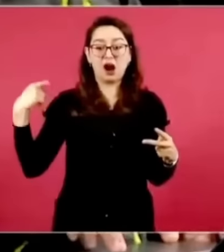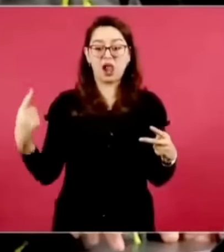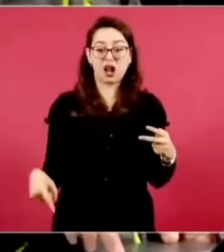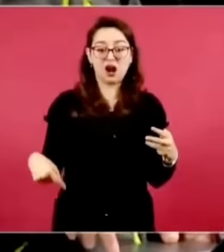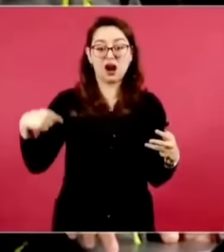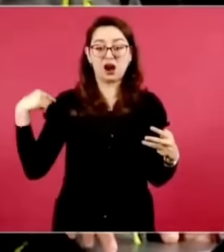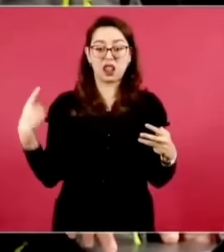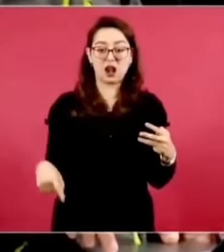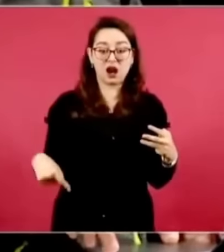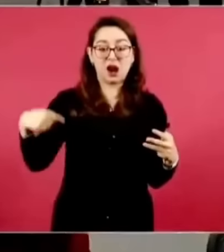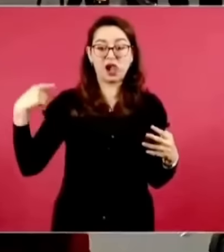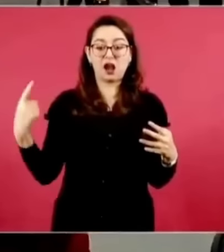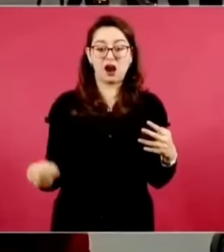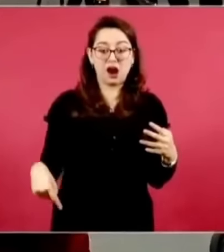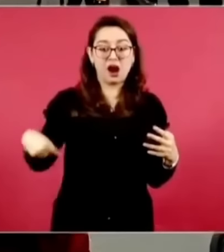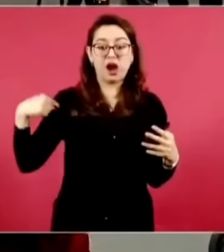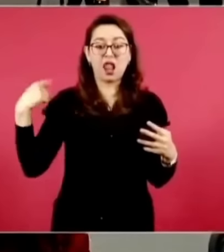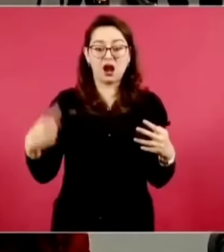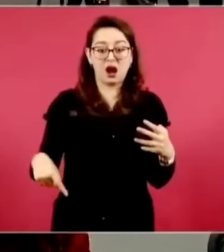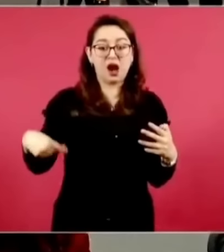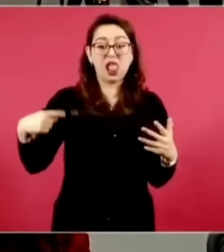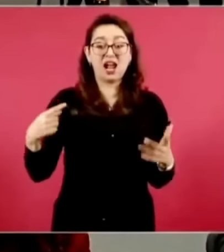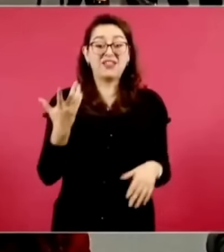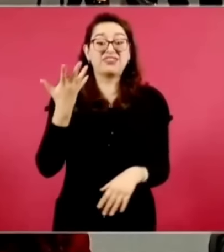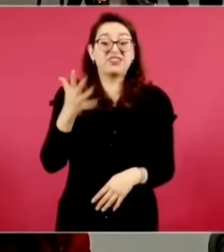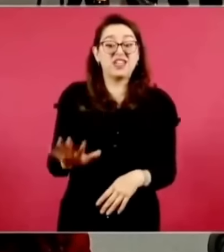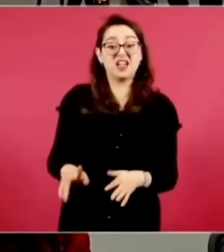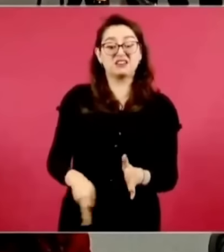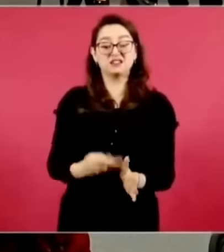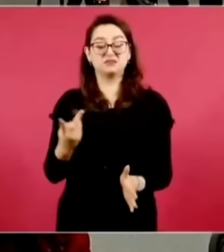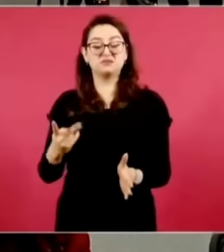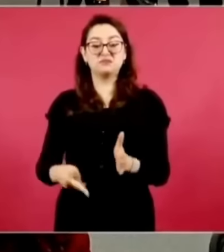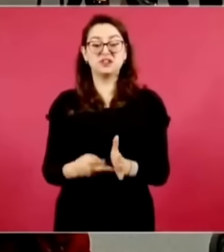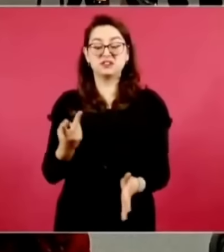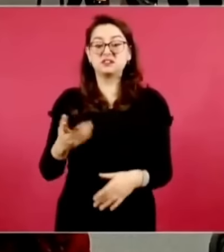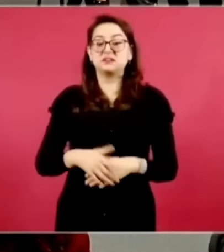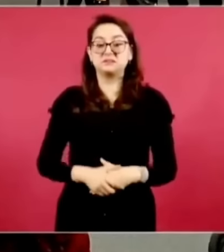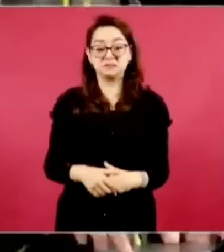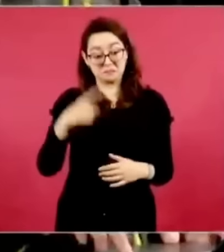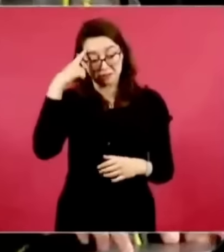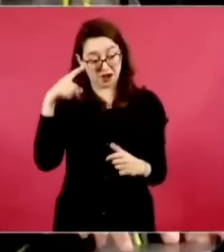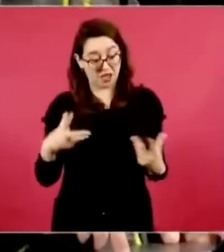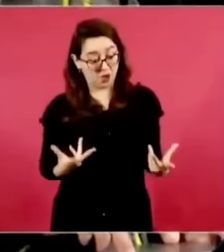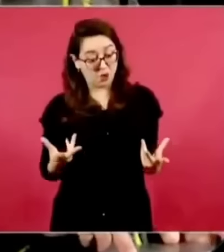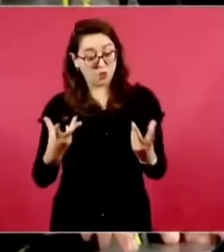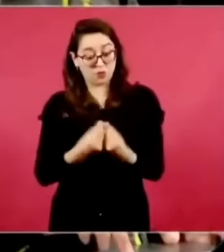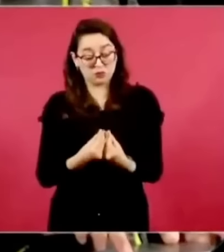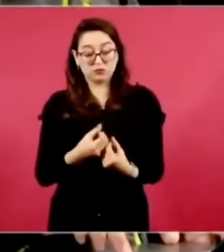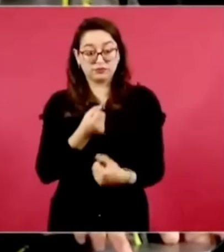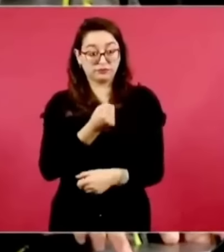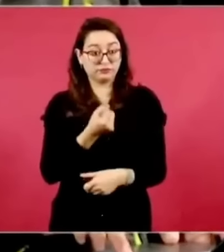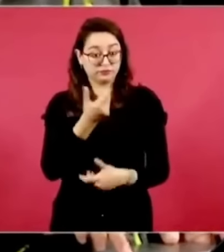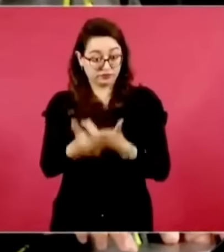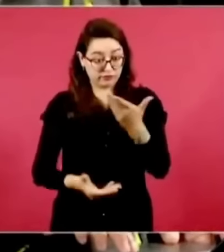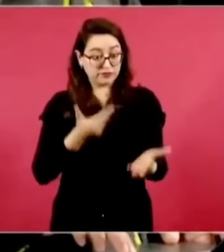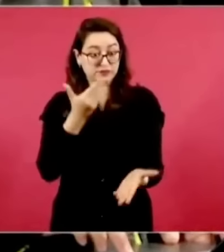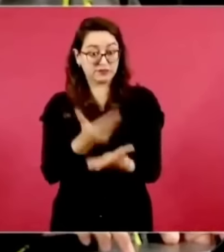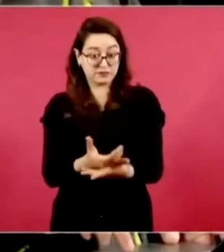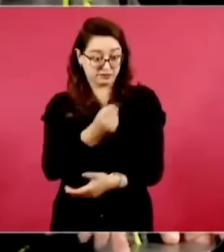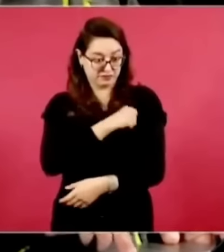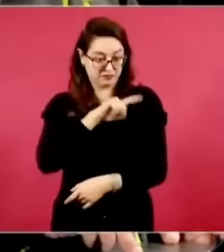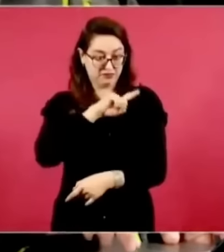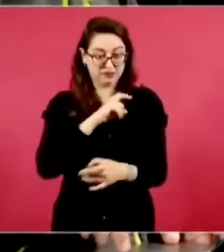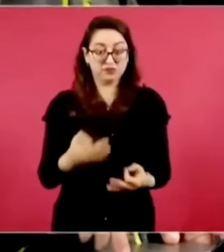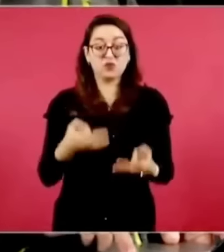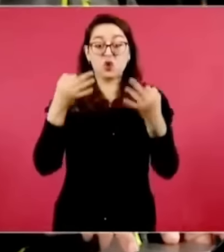de México sumarse a su proyecto de salud y hacer de México un servicio de salud igual que el de Dinamarca